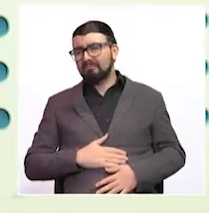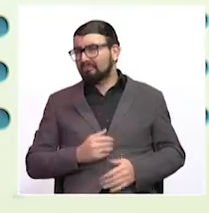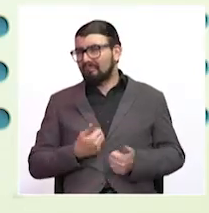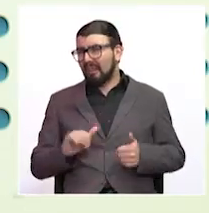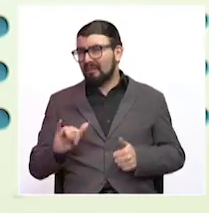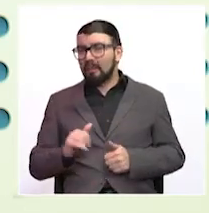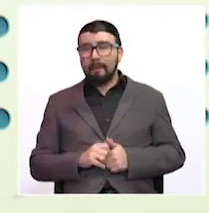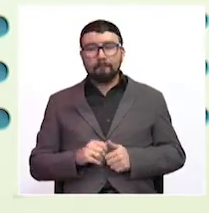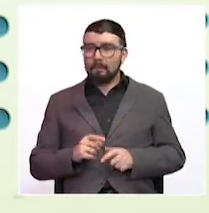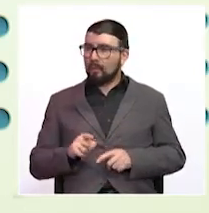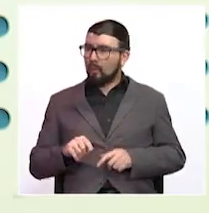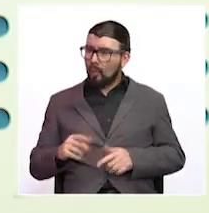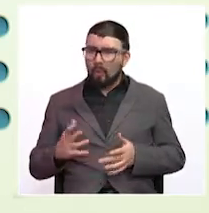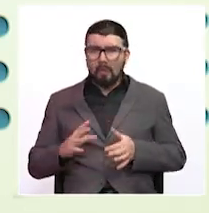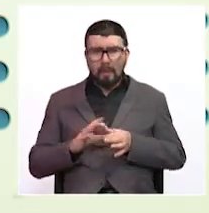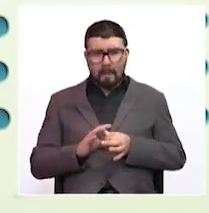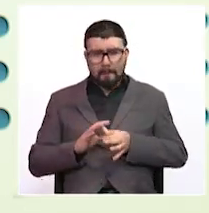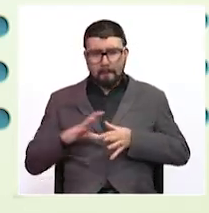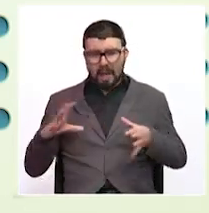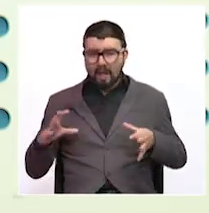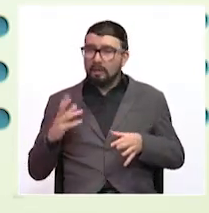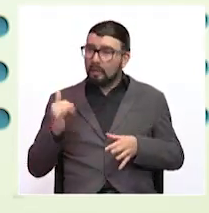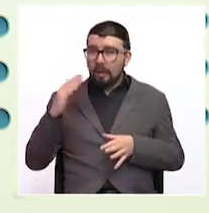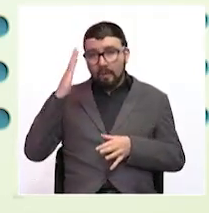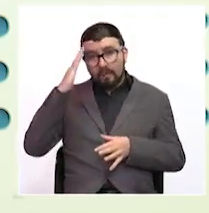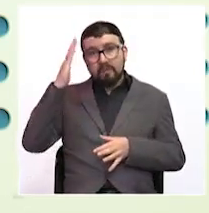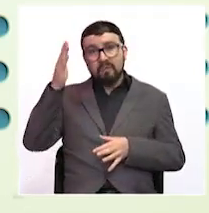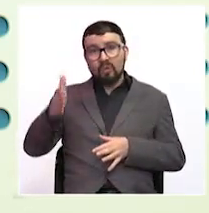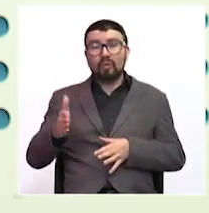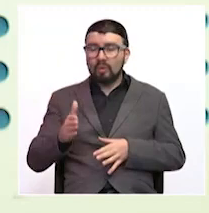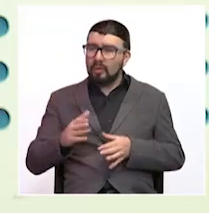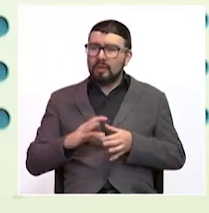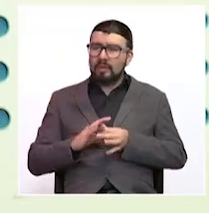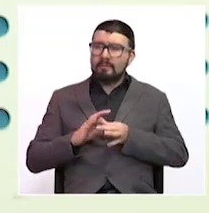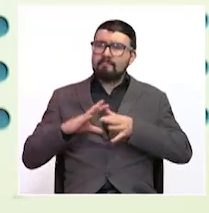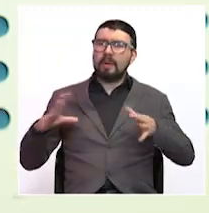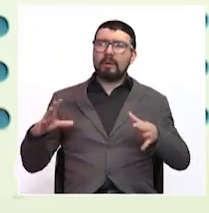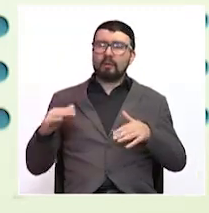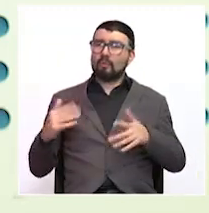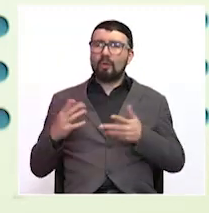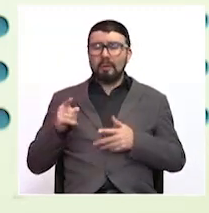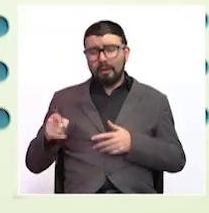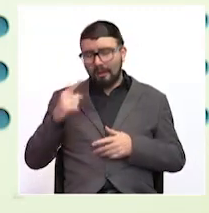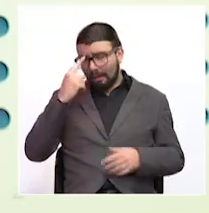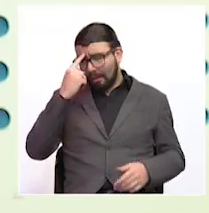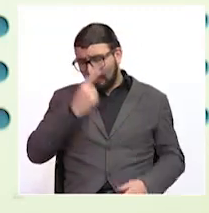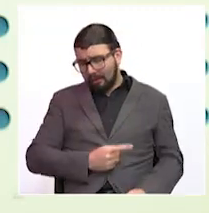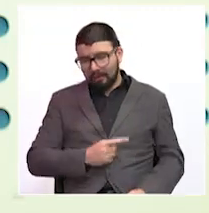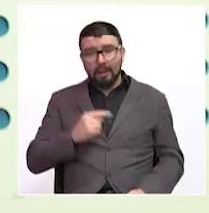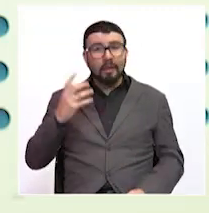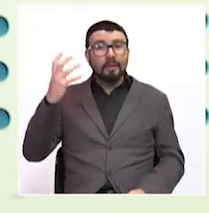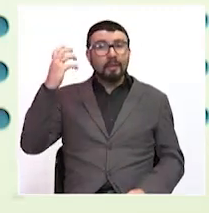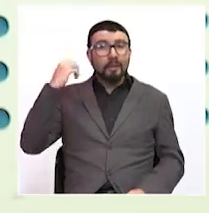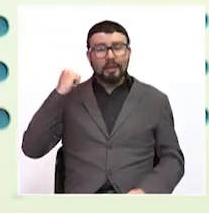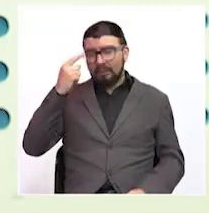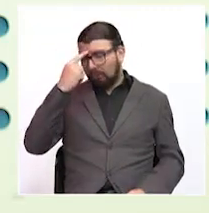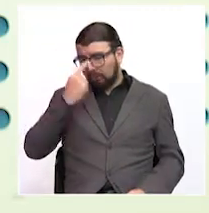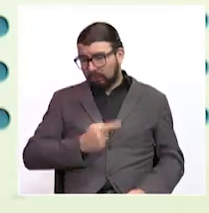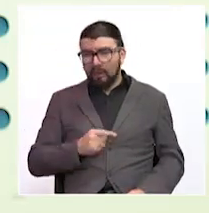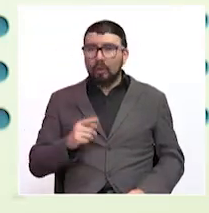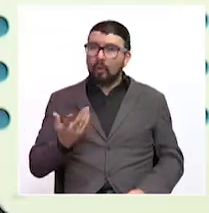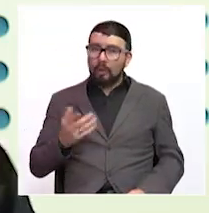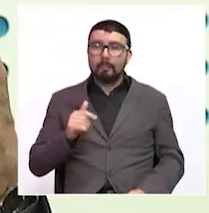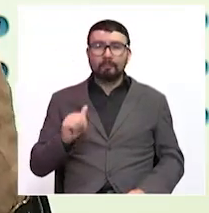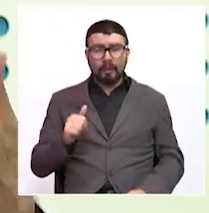desconectarse uno del futuro o de repente mientos del pasado concentrarse en su respiración